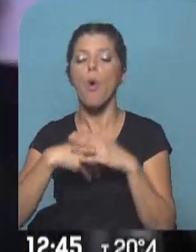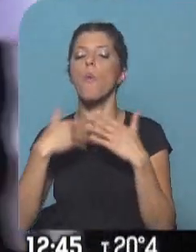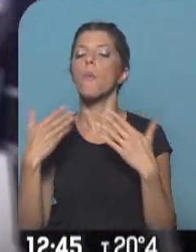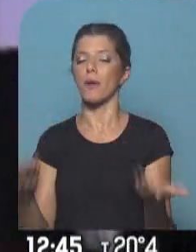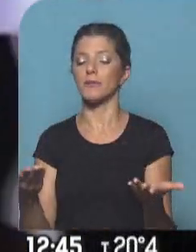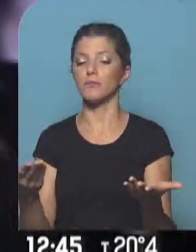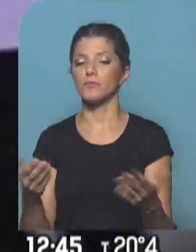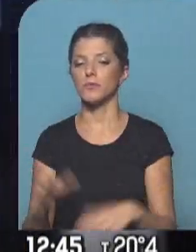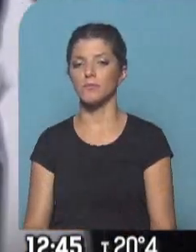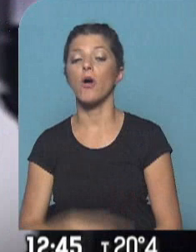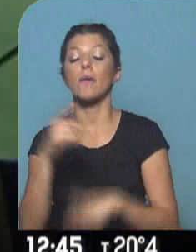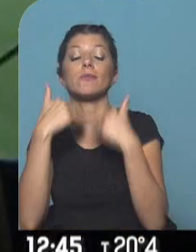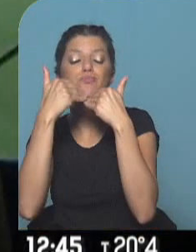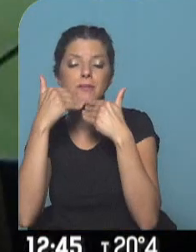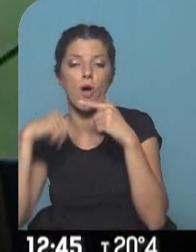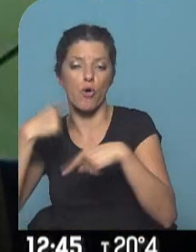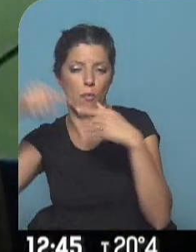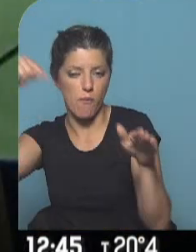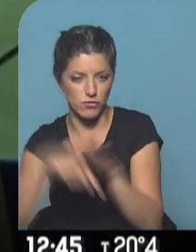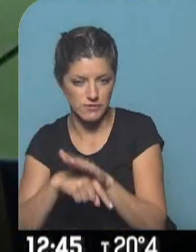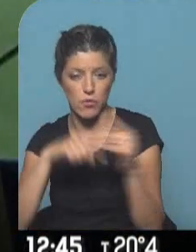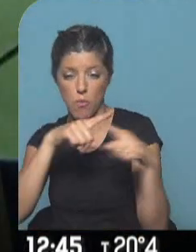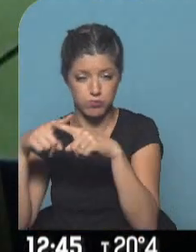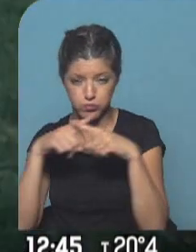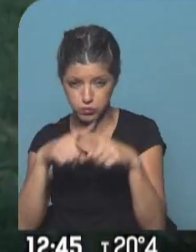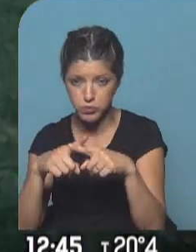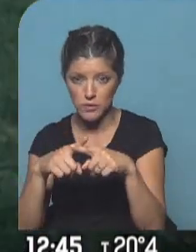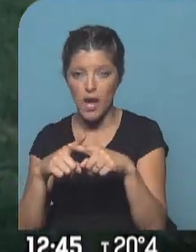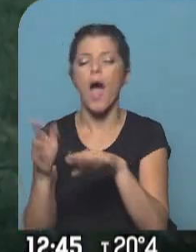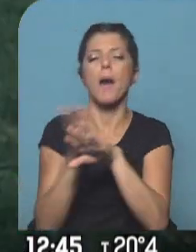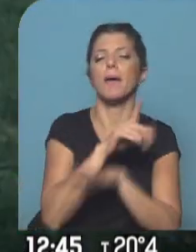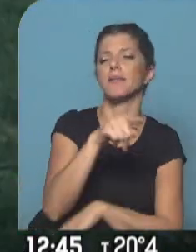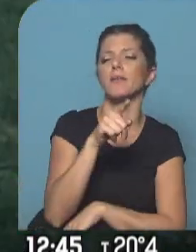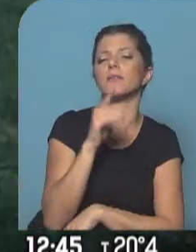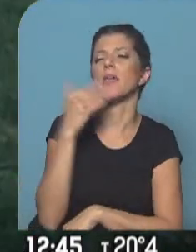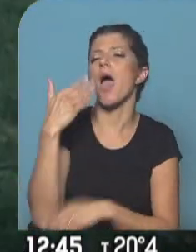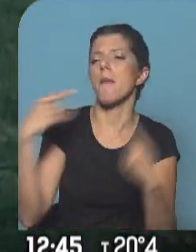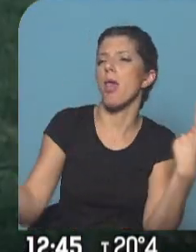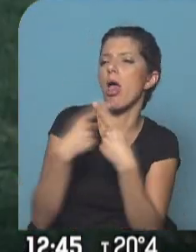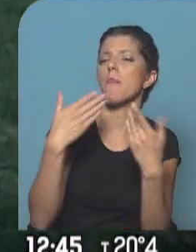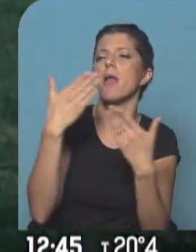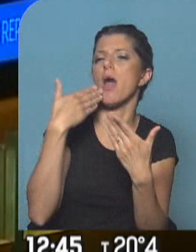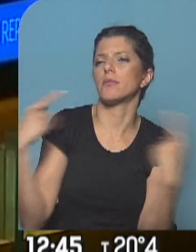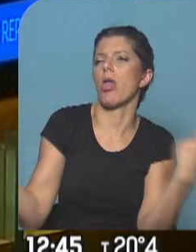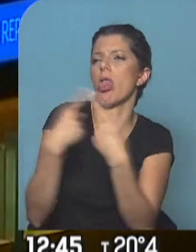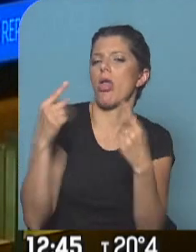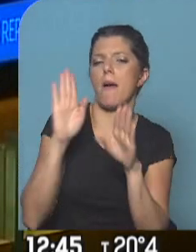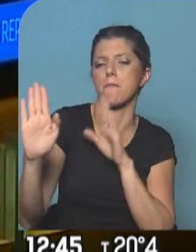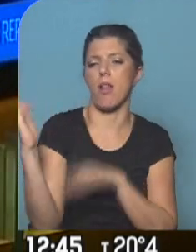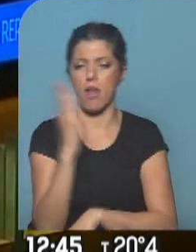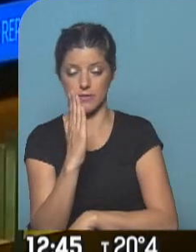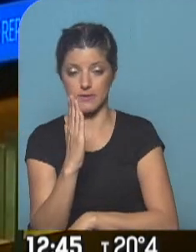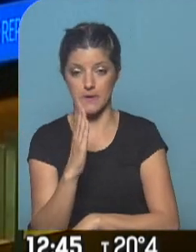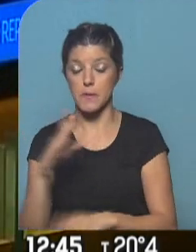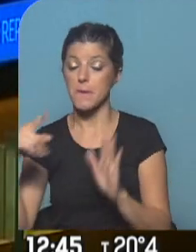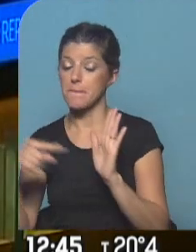puede excluir una escalada, más allá de los tambores de guerra y las amenazas verbales, las opciones reales son